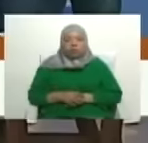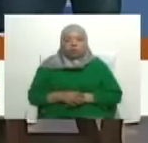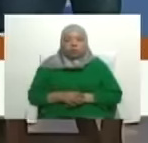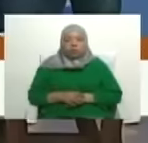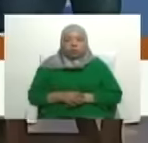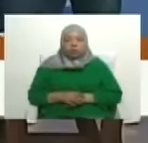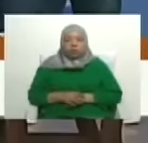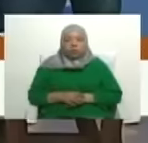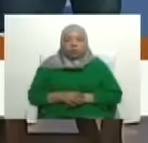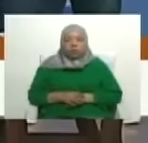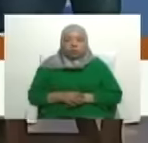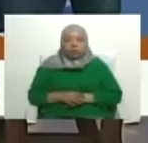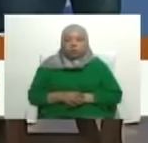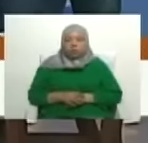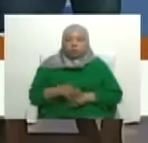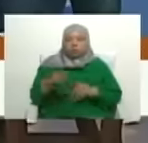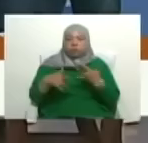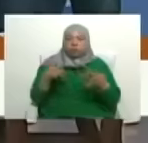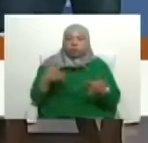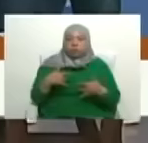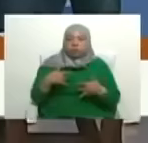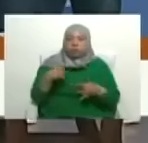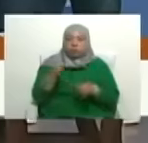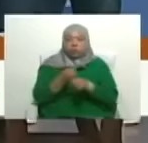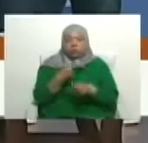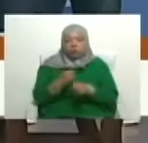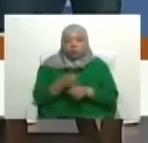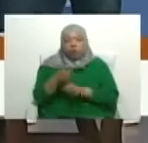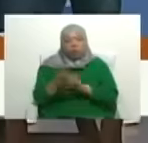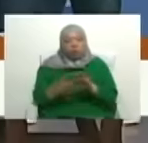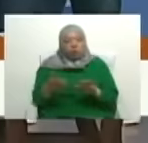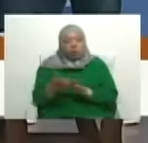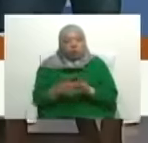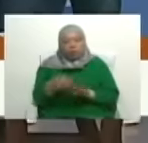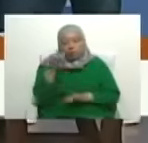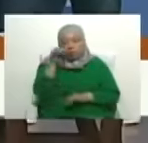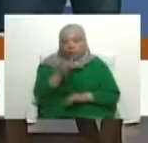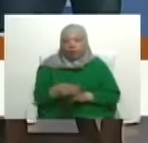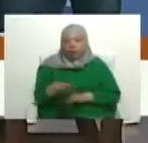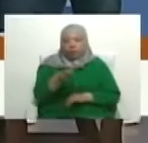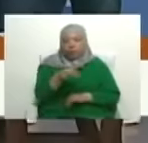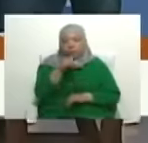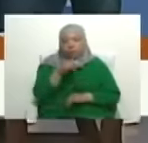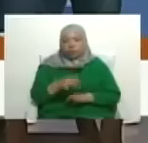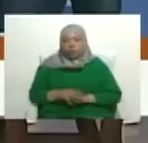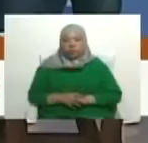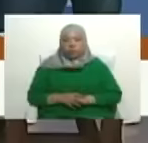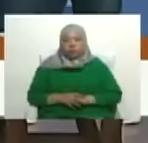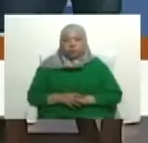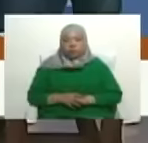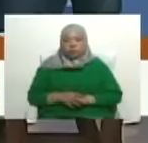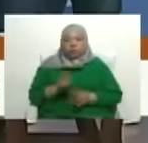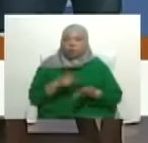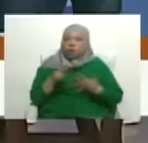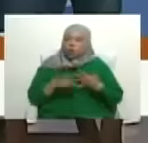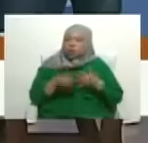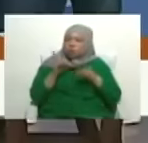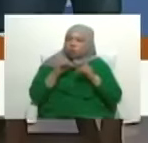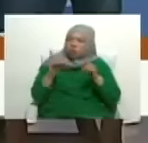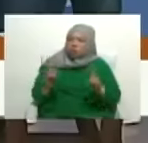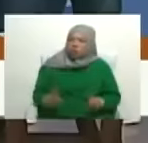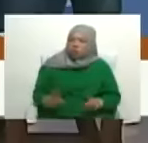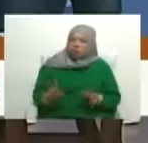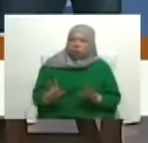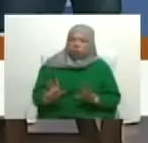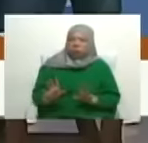Todas. Y cuando yo haga esto, tú haces esto. Sí, no hay problema. Eso ya está planificado y decidido.